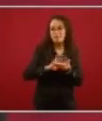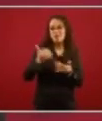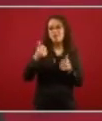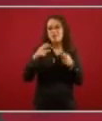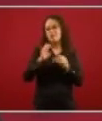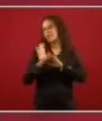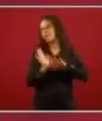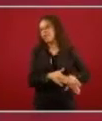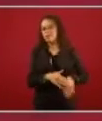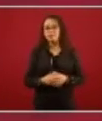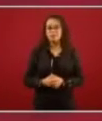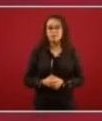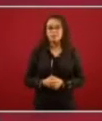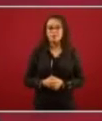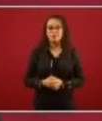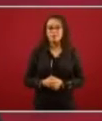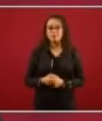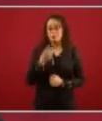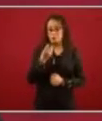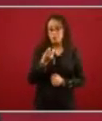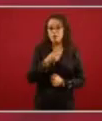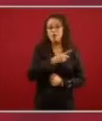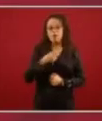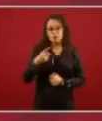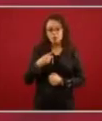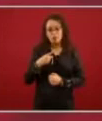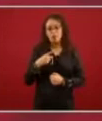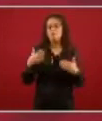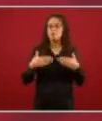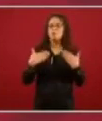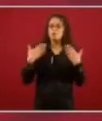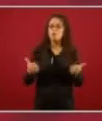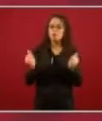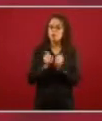Por eso no hay que preocuparse, hay que tenerle confianza a la gente.